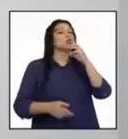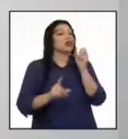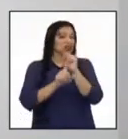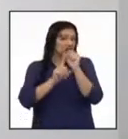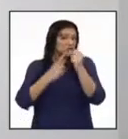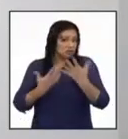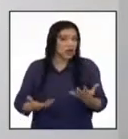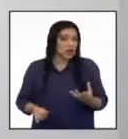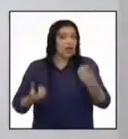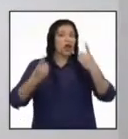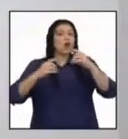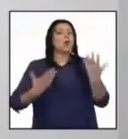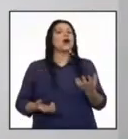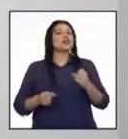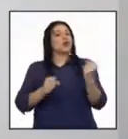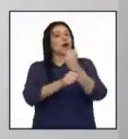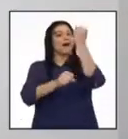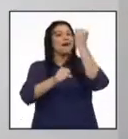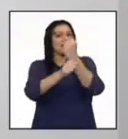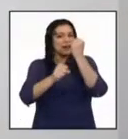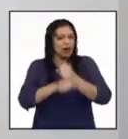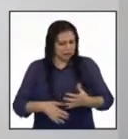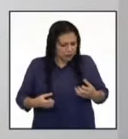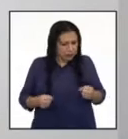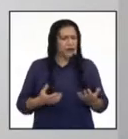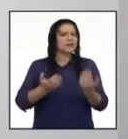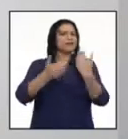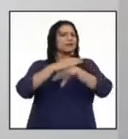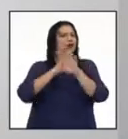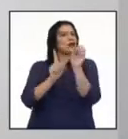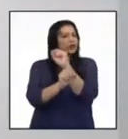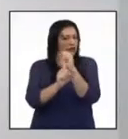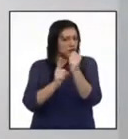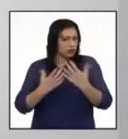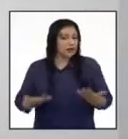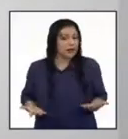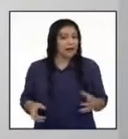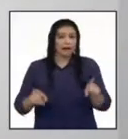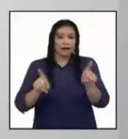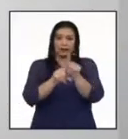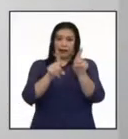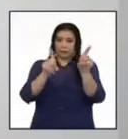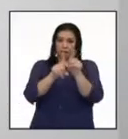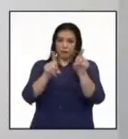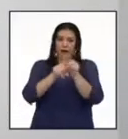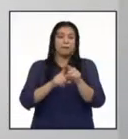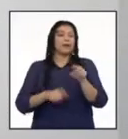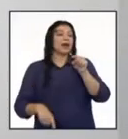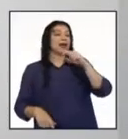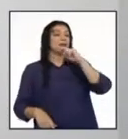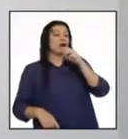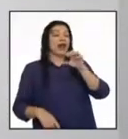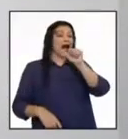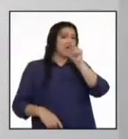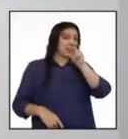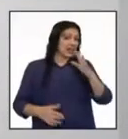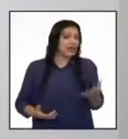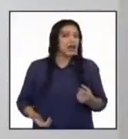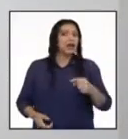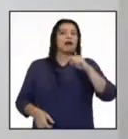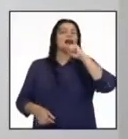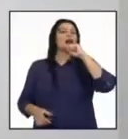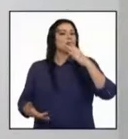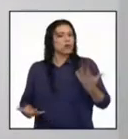mujeres cuando ganaban espacios de poder en la sociedad. Asimismo, para la historiadora Aguilar, la